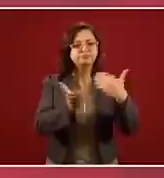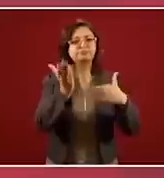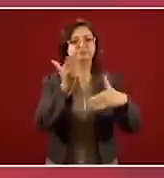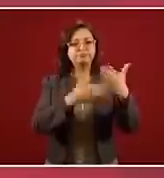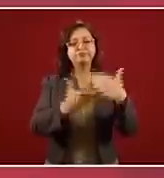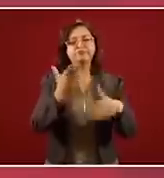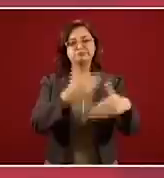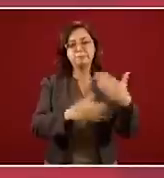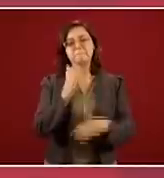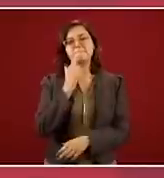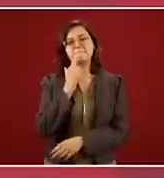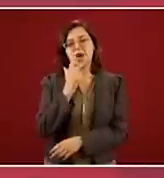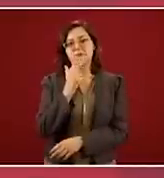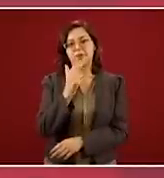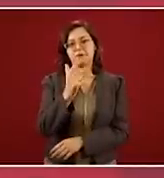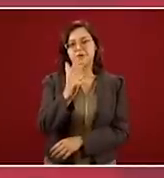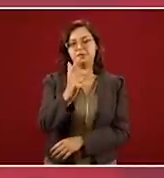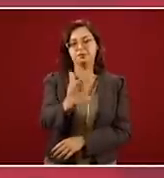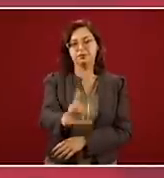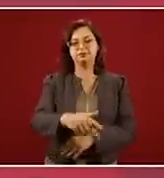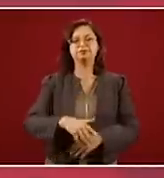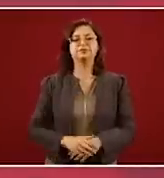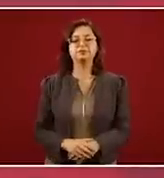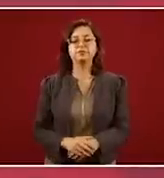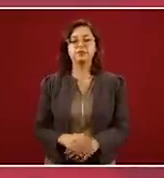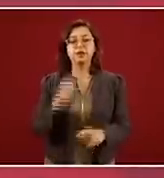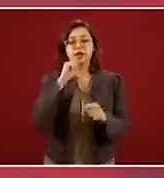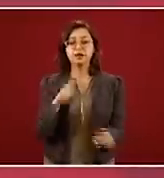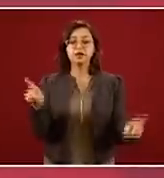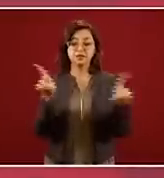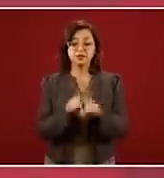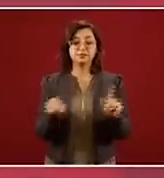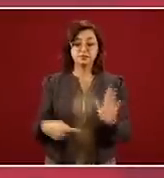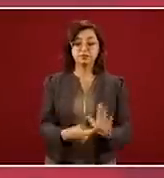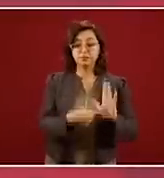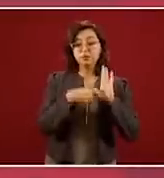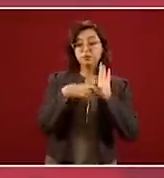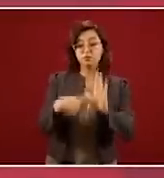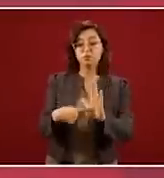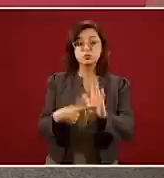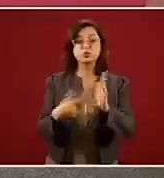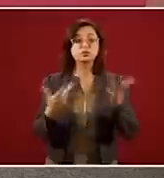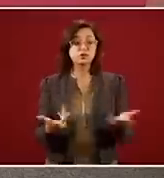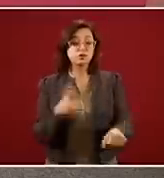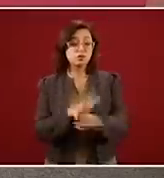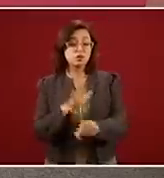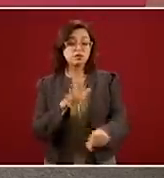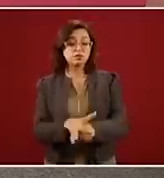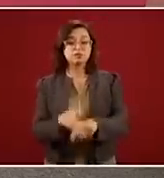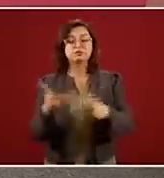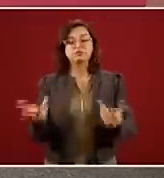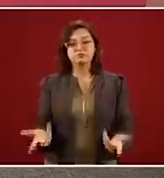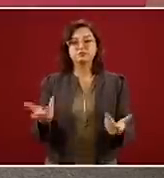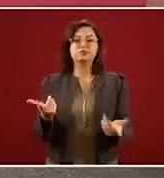importantes. Y esto también se está reflejando en la confianza del